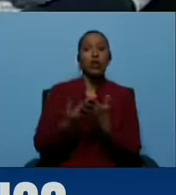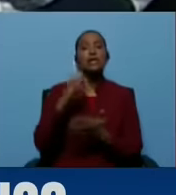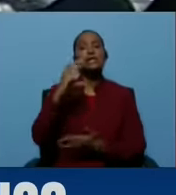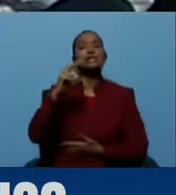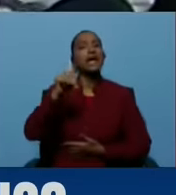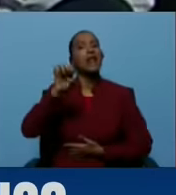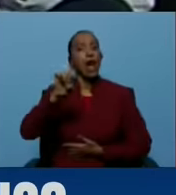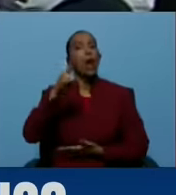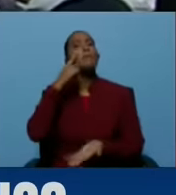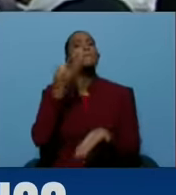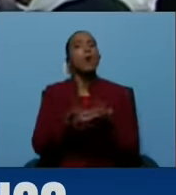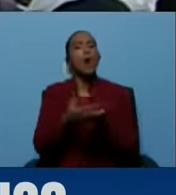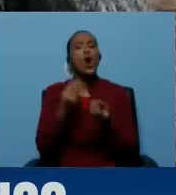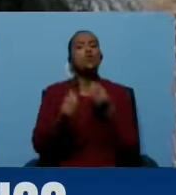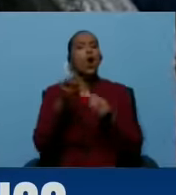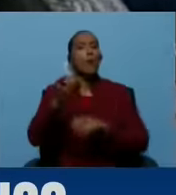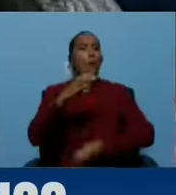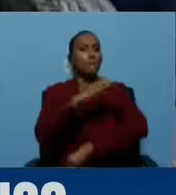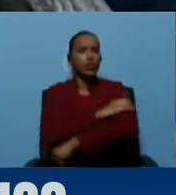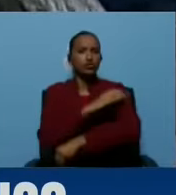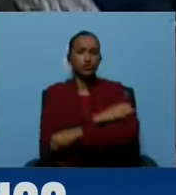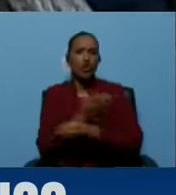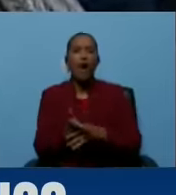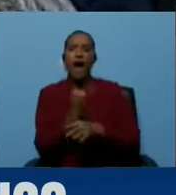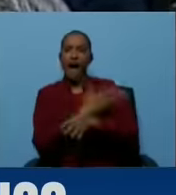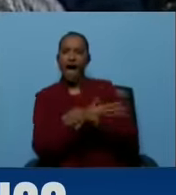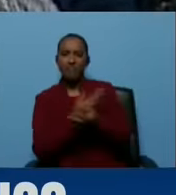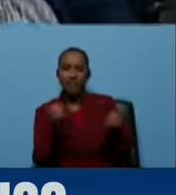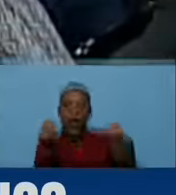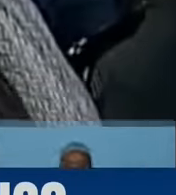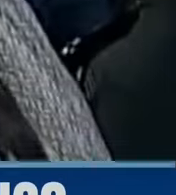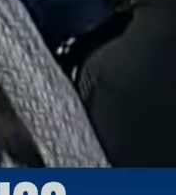pruebas de cómo la ultraderecha tenía planificado cantar fraude y generar